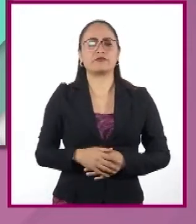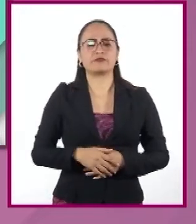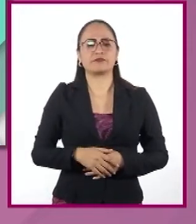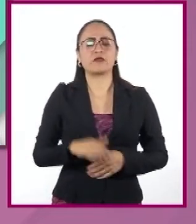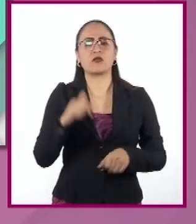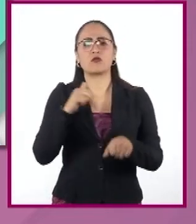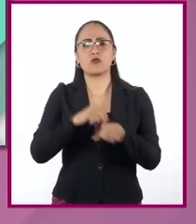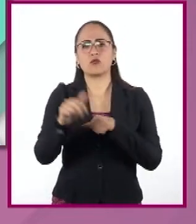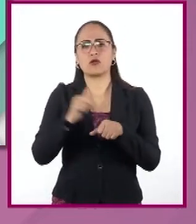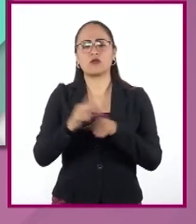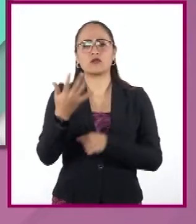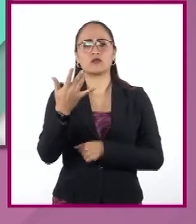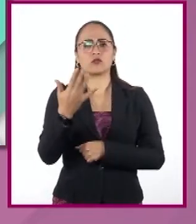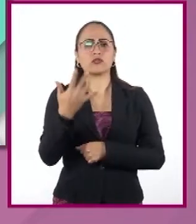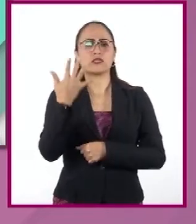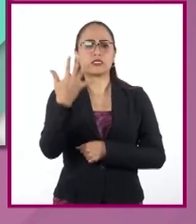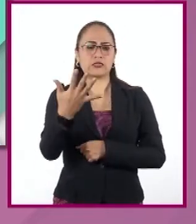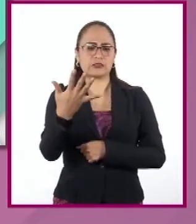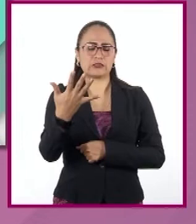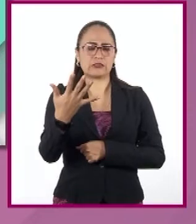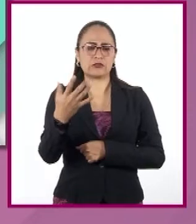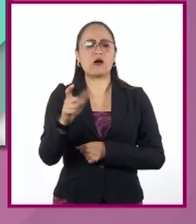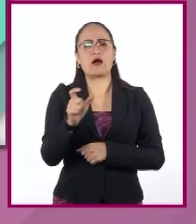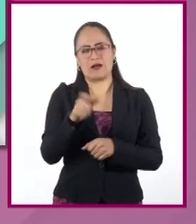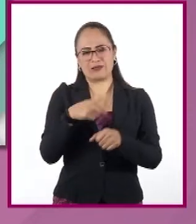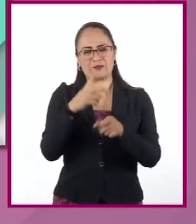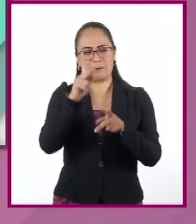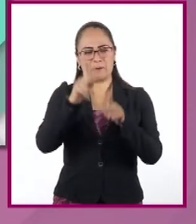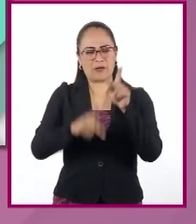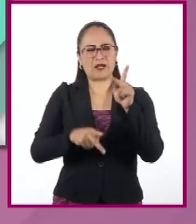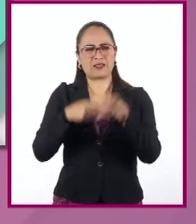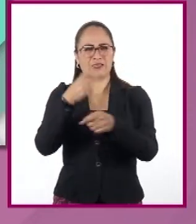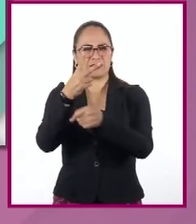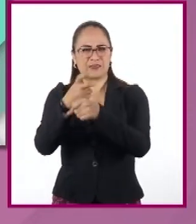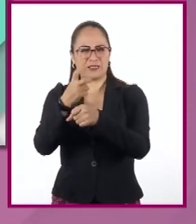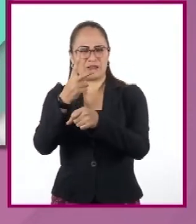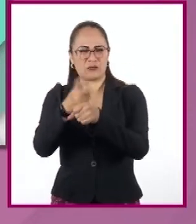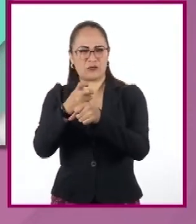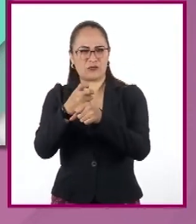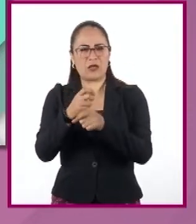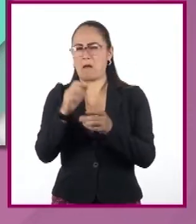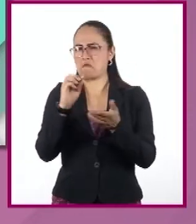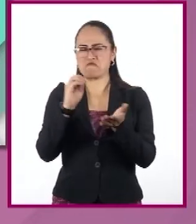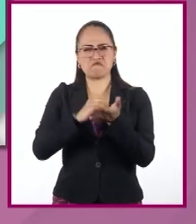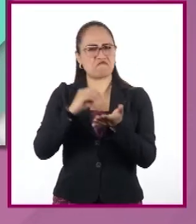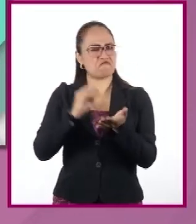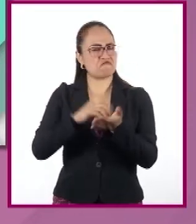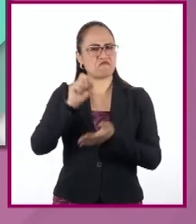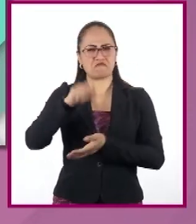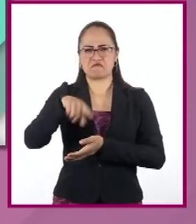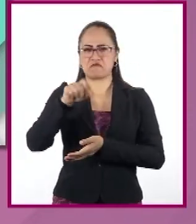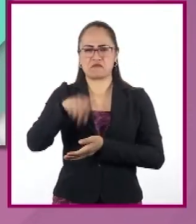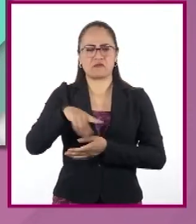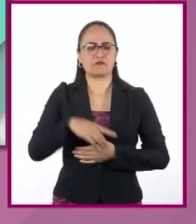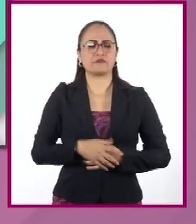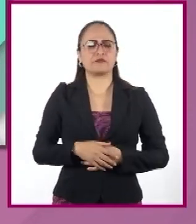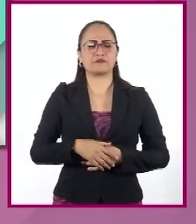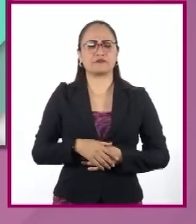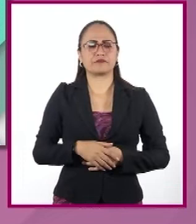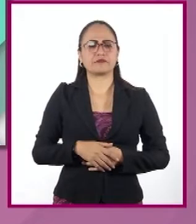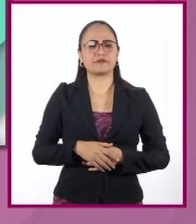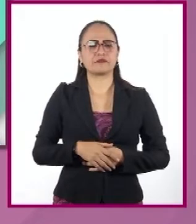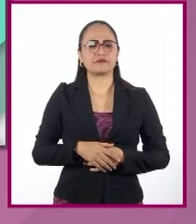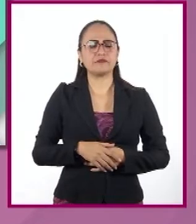número 55 es el segundo término y representa una constante. El segundo